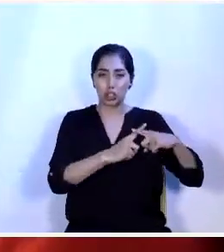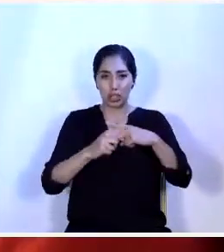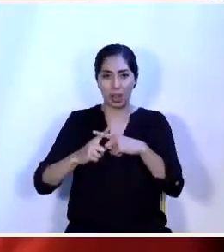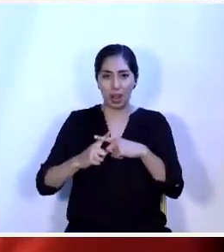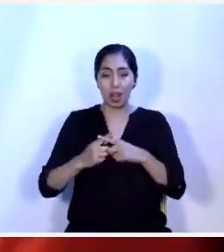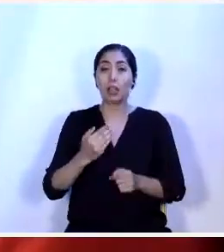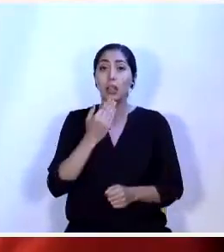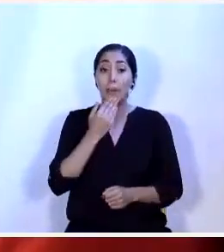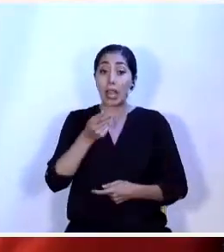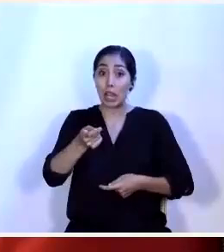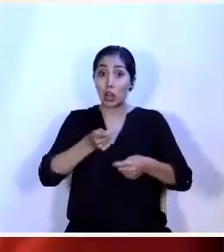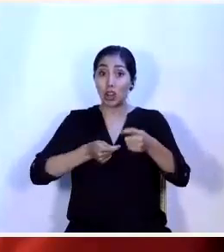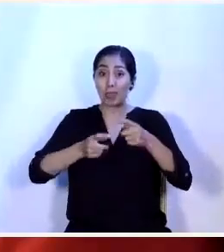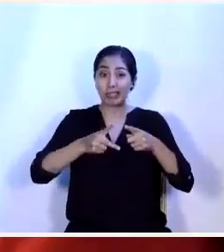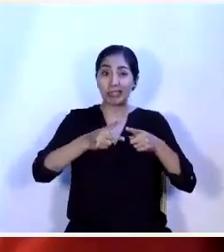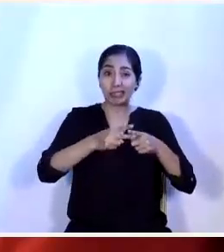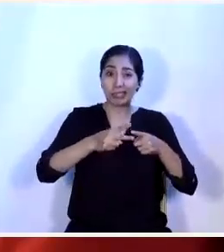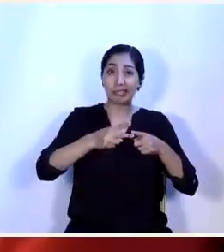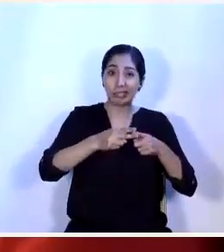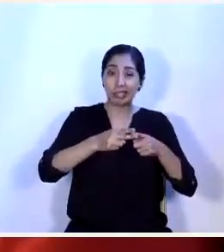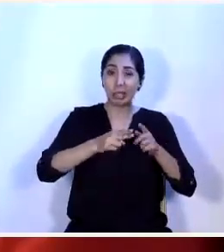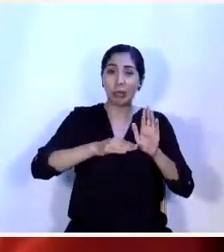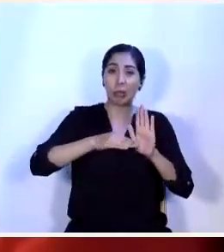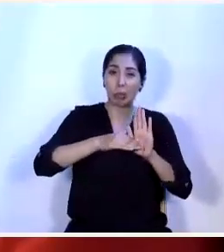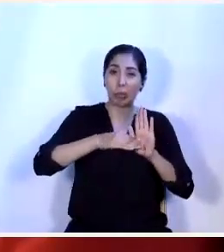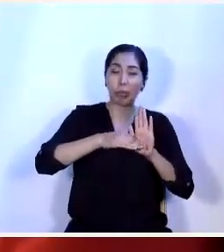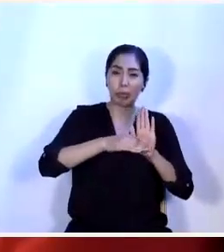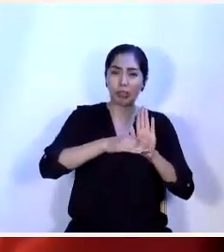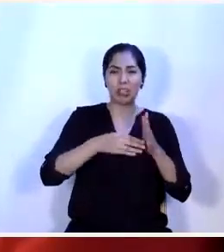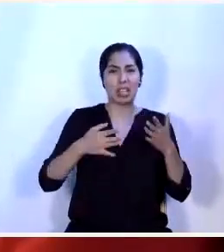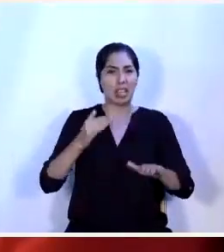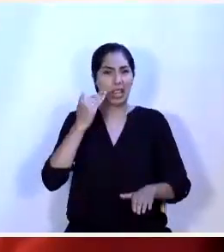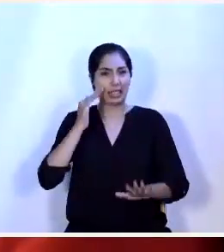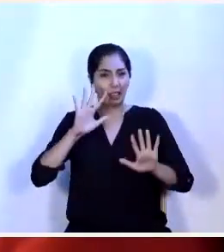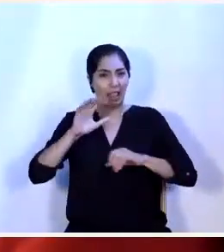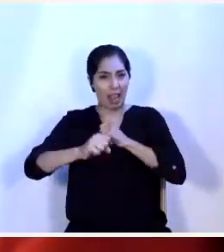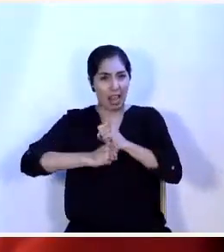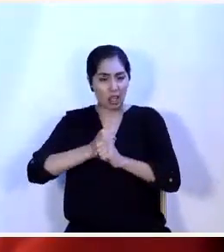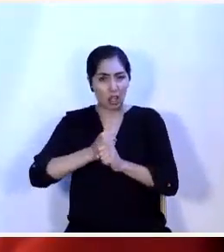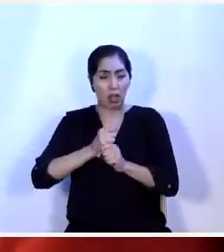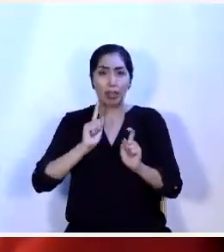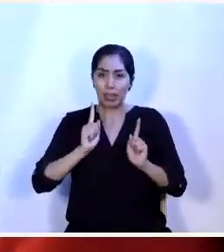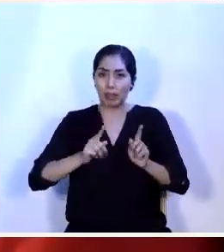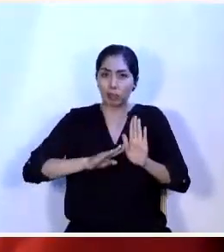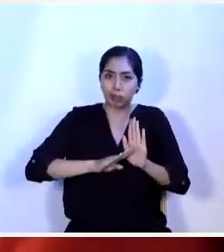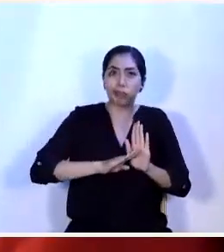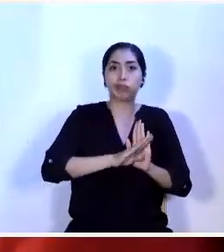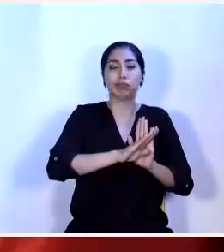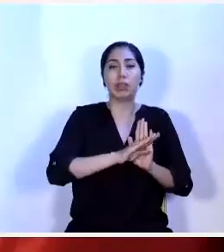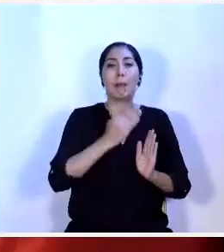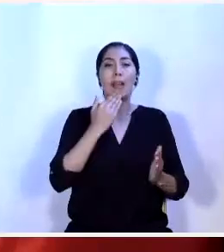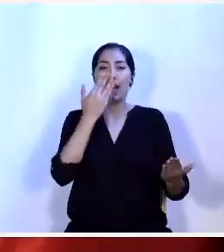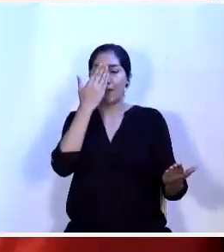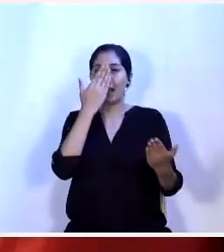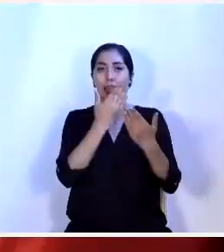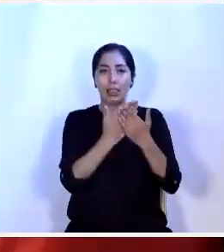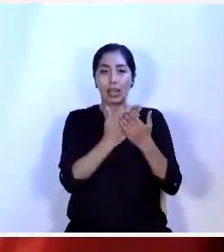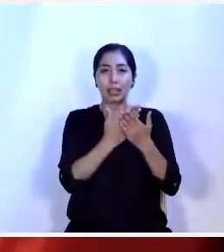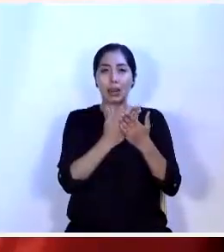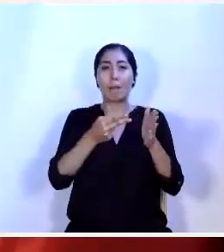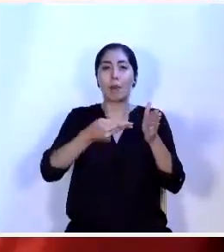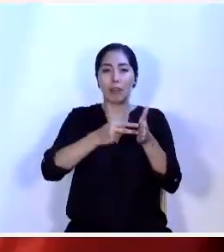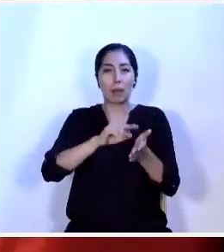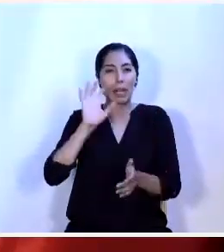nuestra economía del estancamiento productivo, que ustedes bien saben lleva casi 10 años, y enfrentar decididamente la crisis climática,